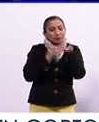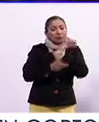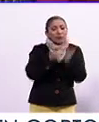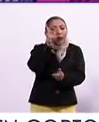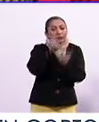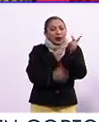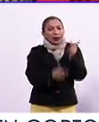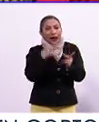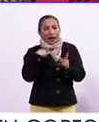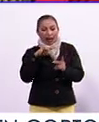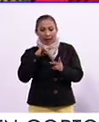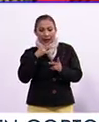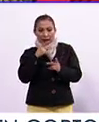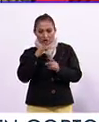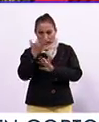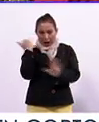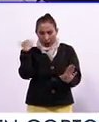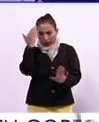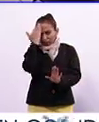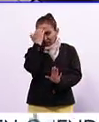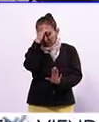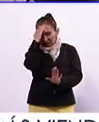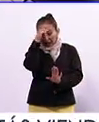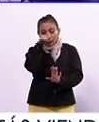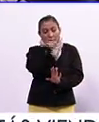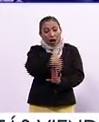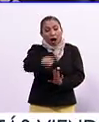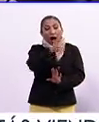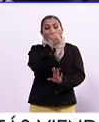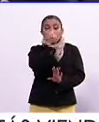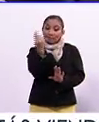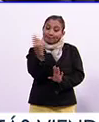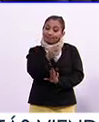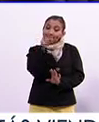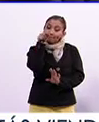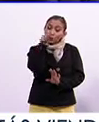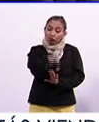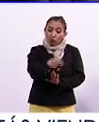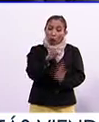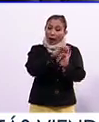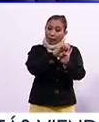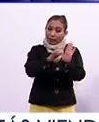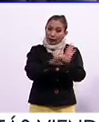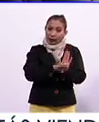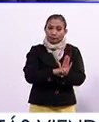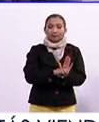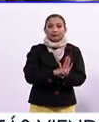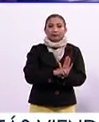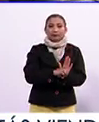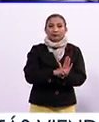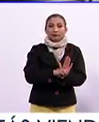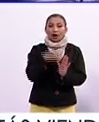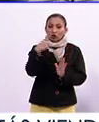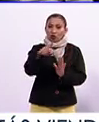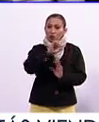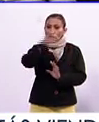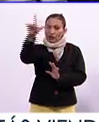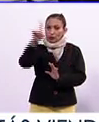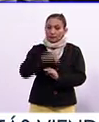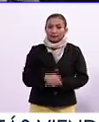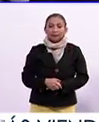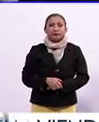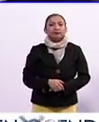diálogo entre ingenieros ya recibidos y con ellos de la necesidad de la ética en el ejercicio